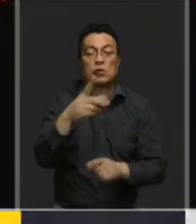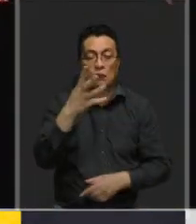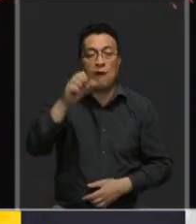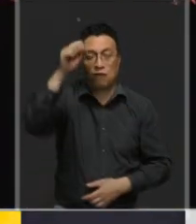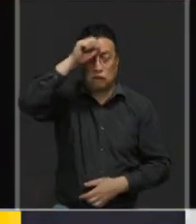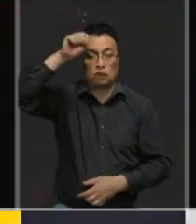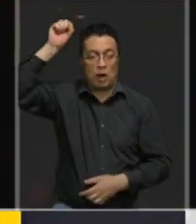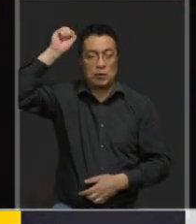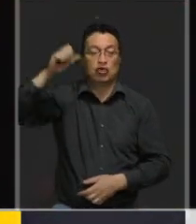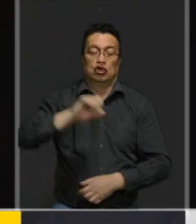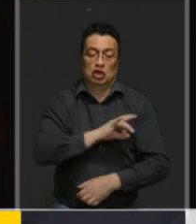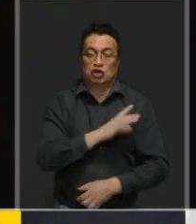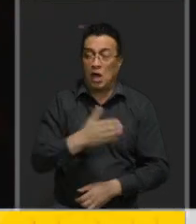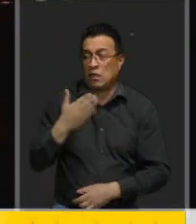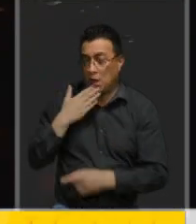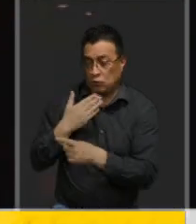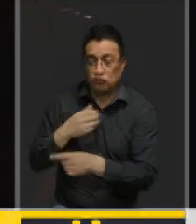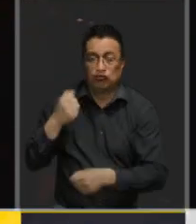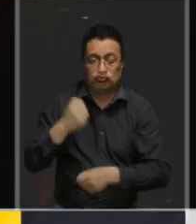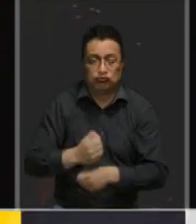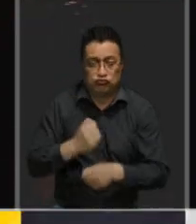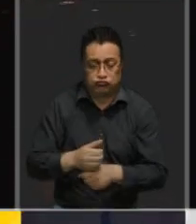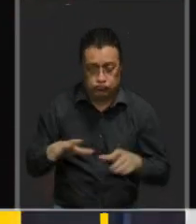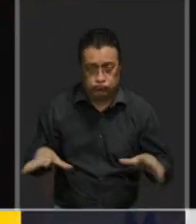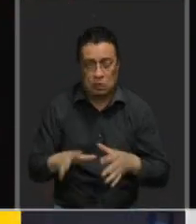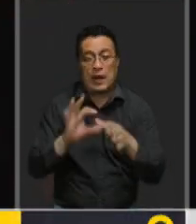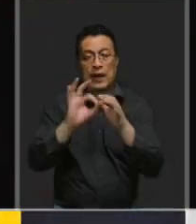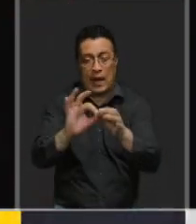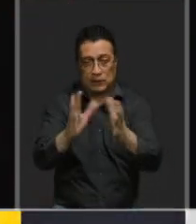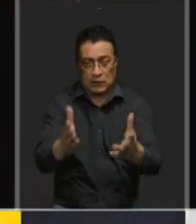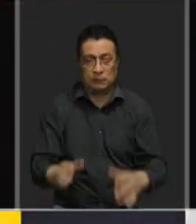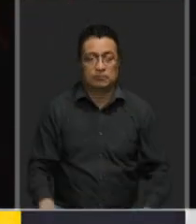Chile, que además está trabajando en el lugar. Así que muchas gracias.